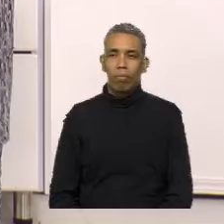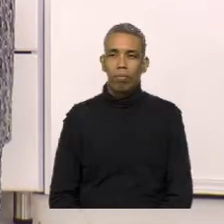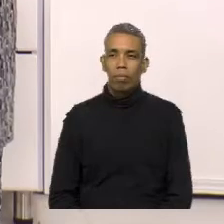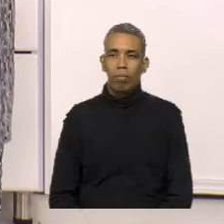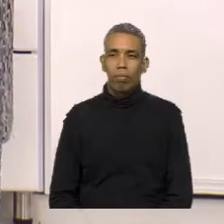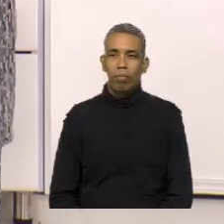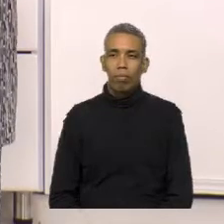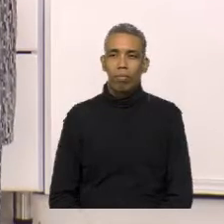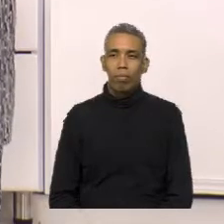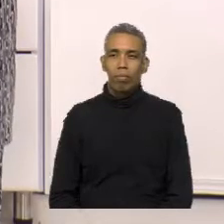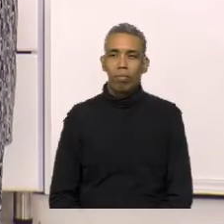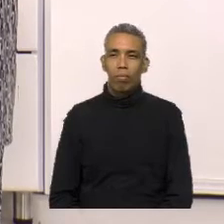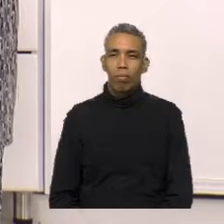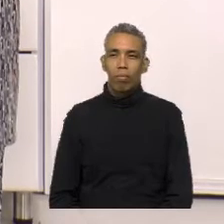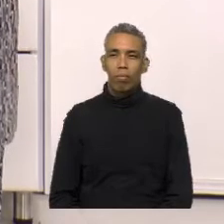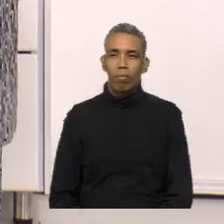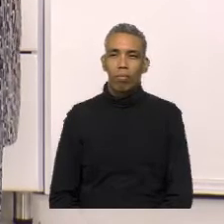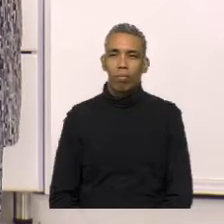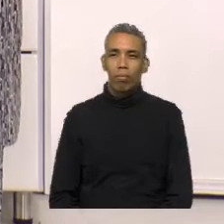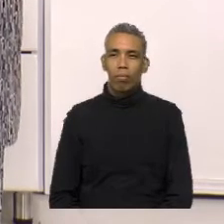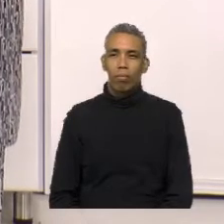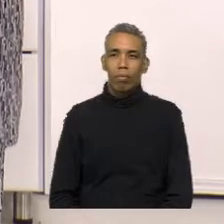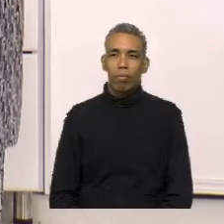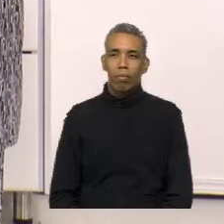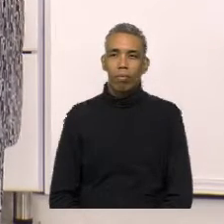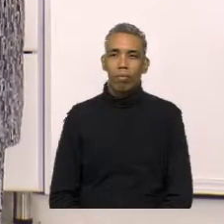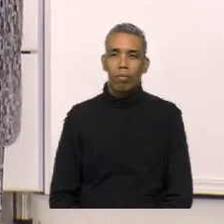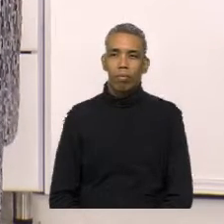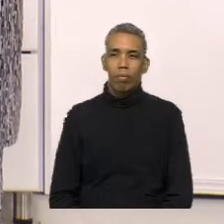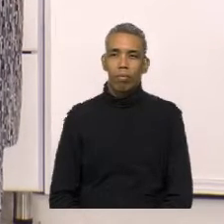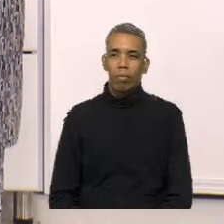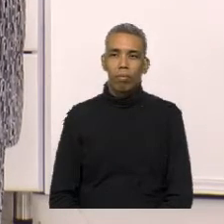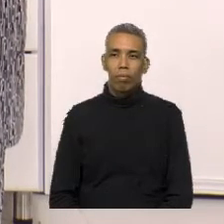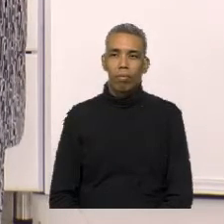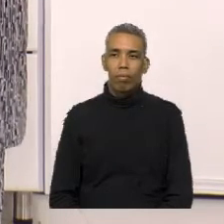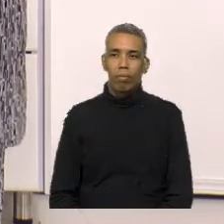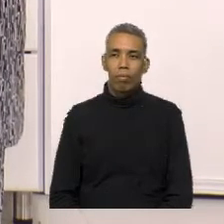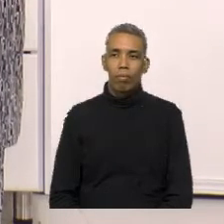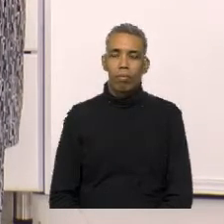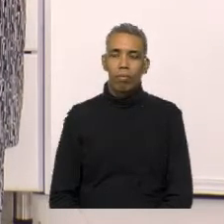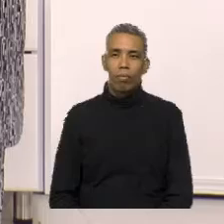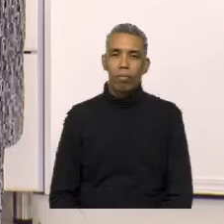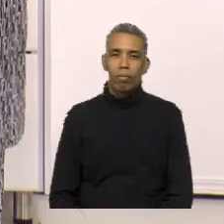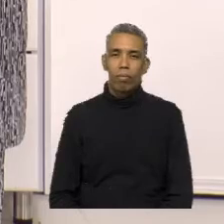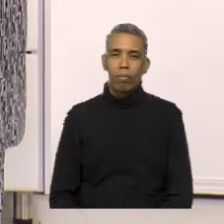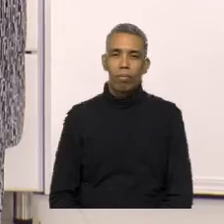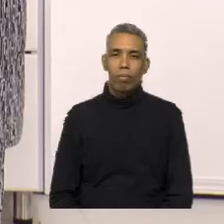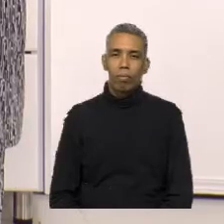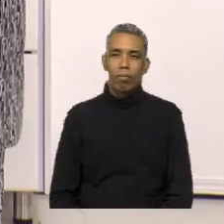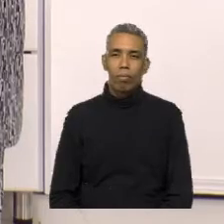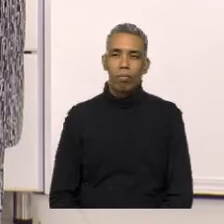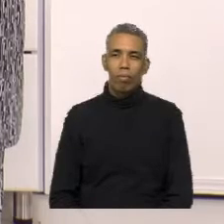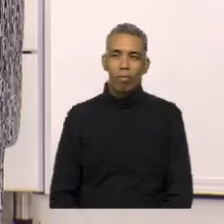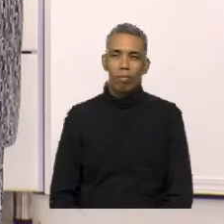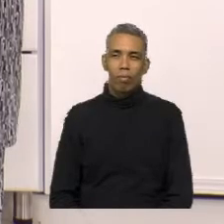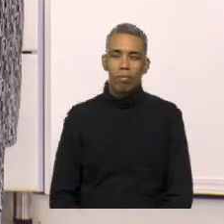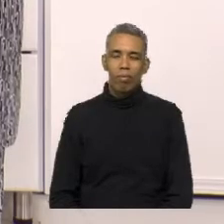y tuve un accidente. Entonces, acá vamos a hacer las coscojitas